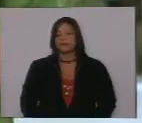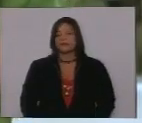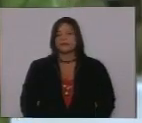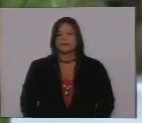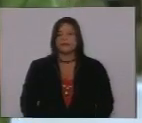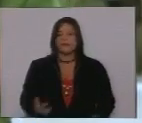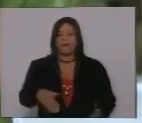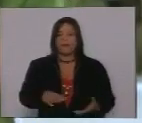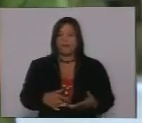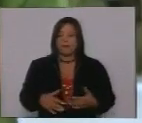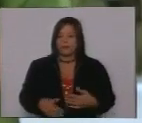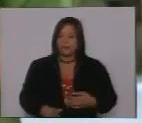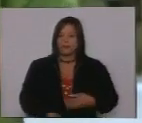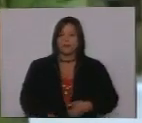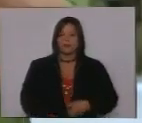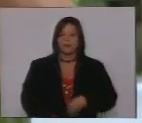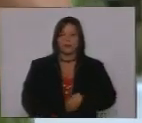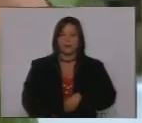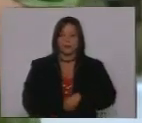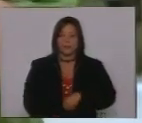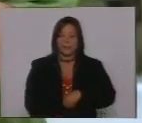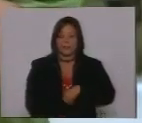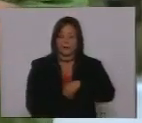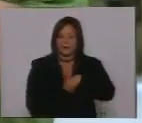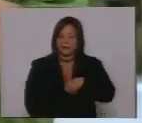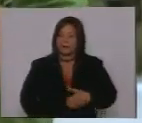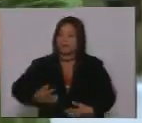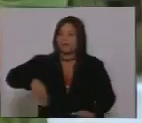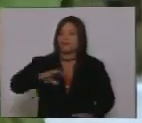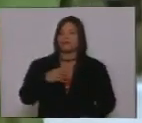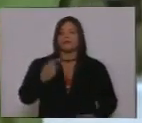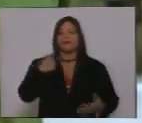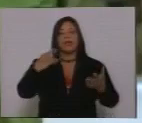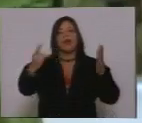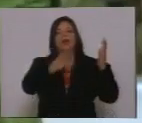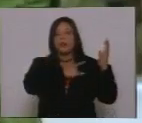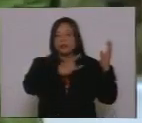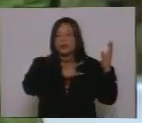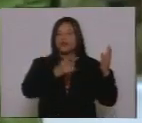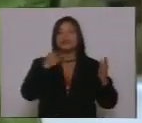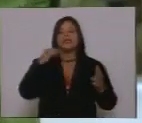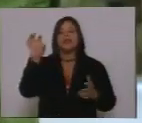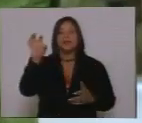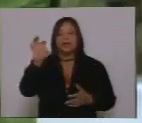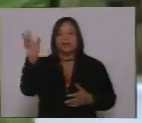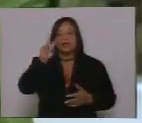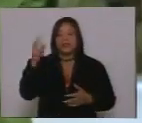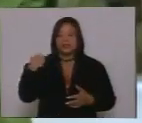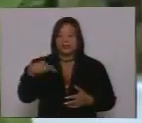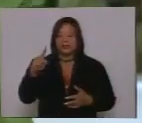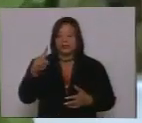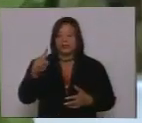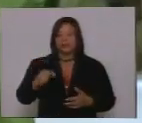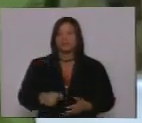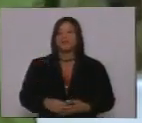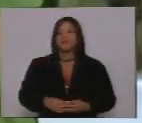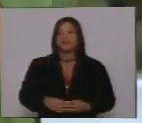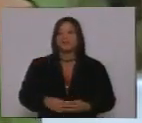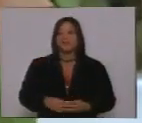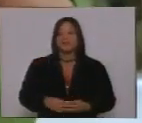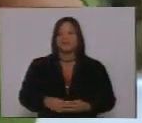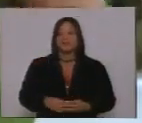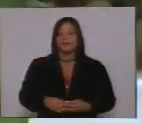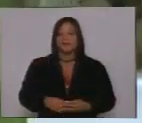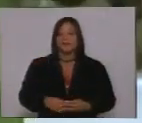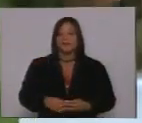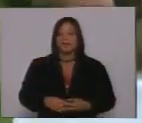parte por en algún momento ubicarnos en la universidad y en el país que teníamos. En el